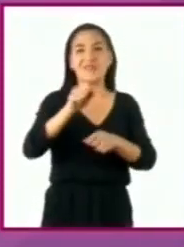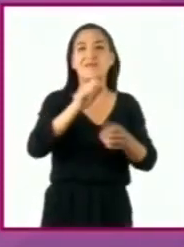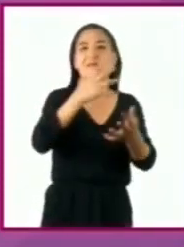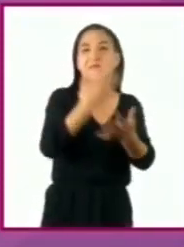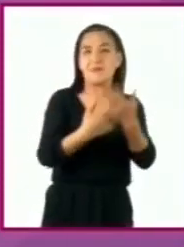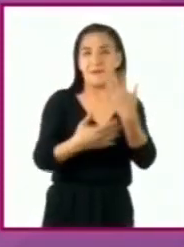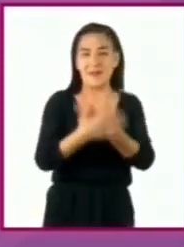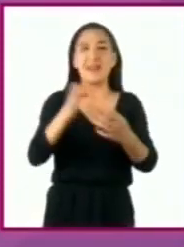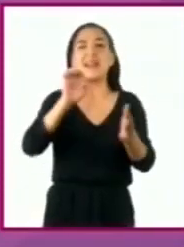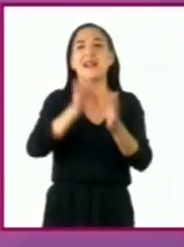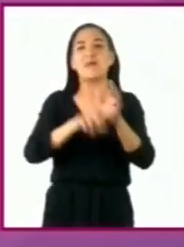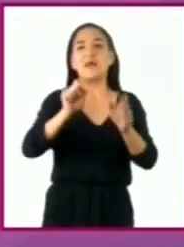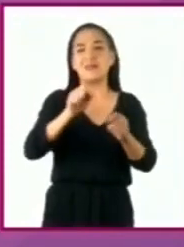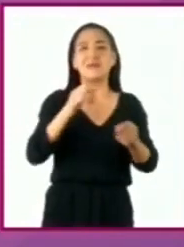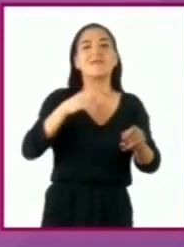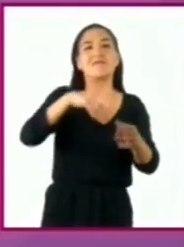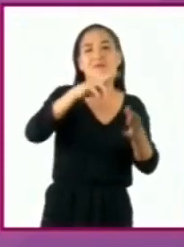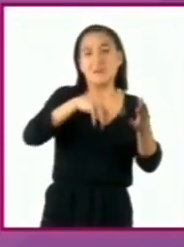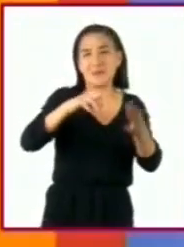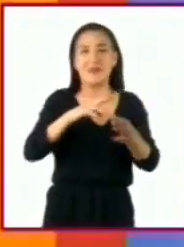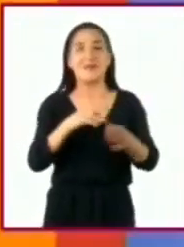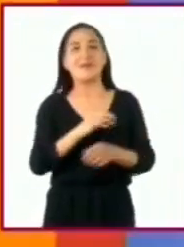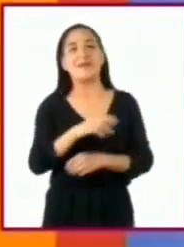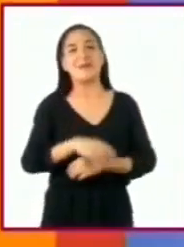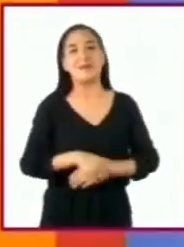la sastrería.